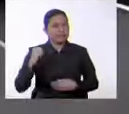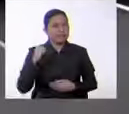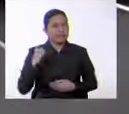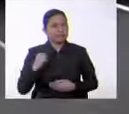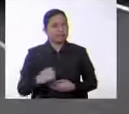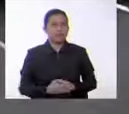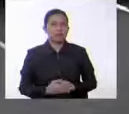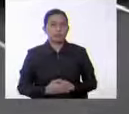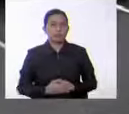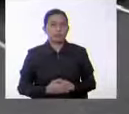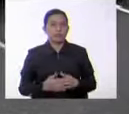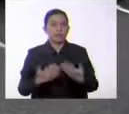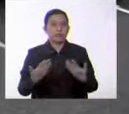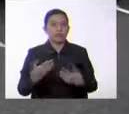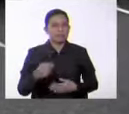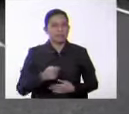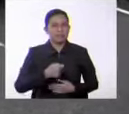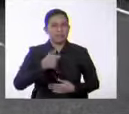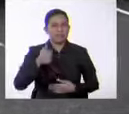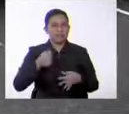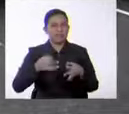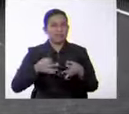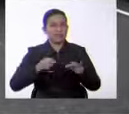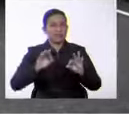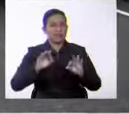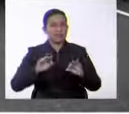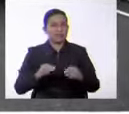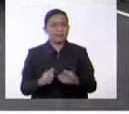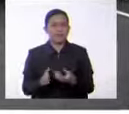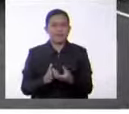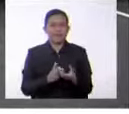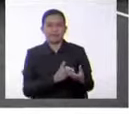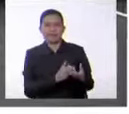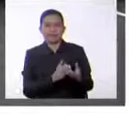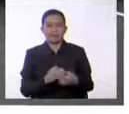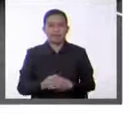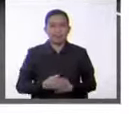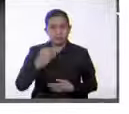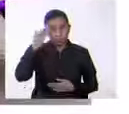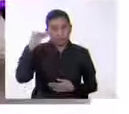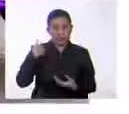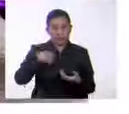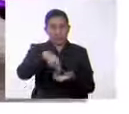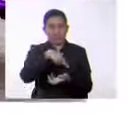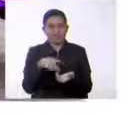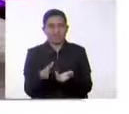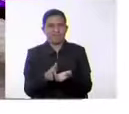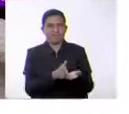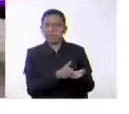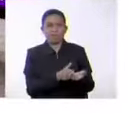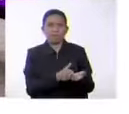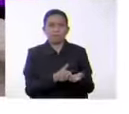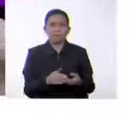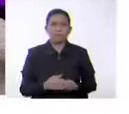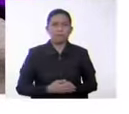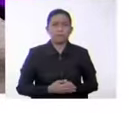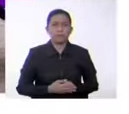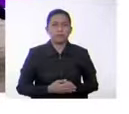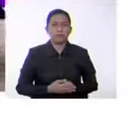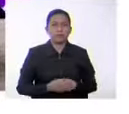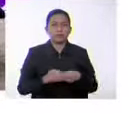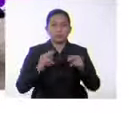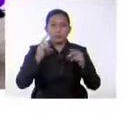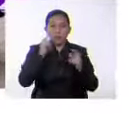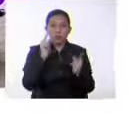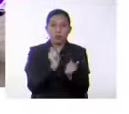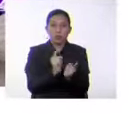Convención para eliminar toda forma de discriminación contra la mujer, que es muy citada actualmente, la conocida se da por